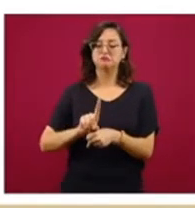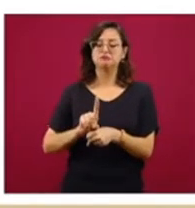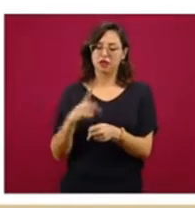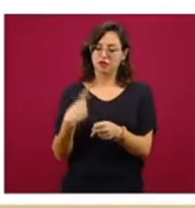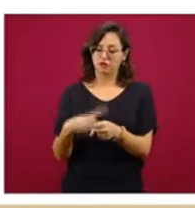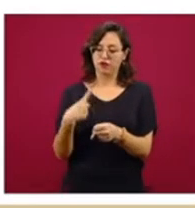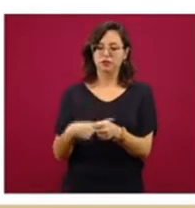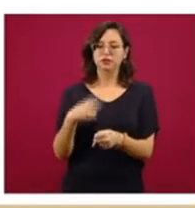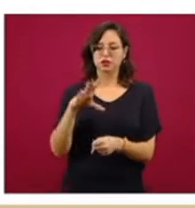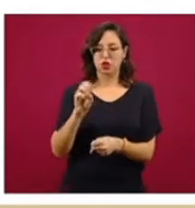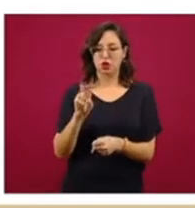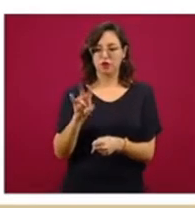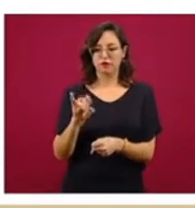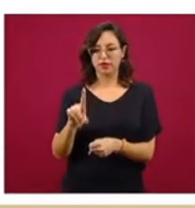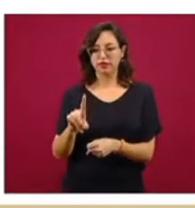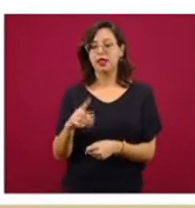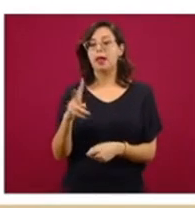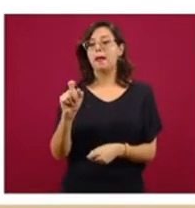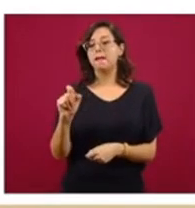afectadas por el COVID,